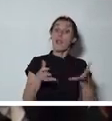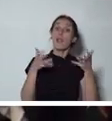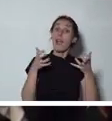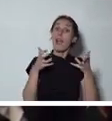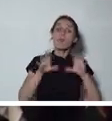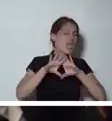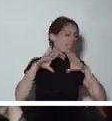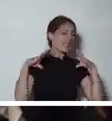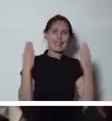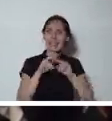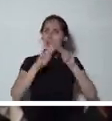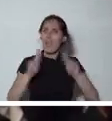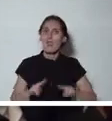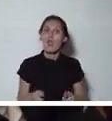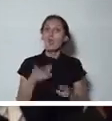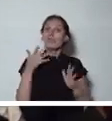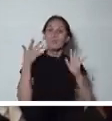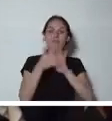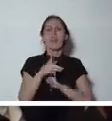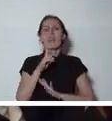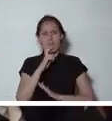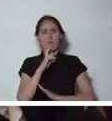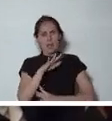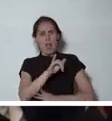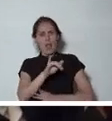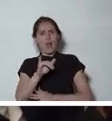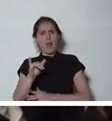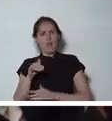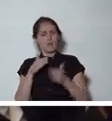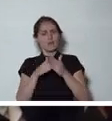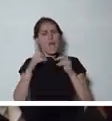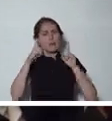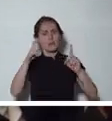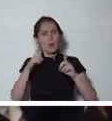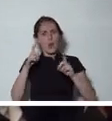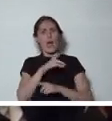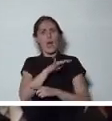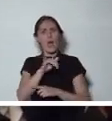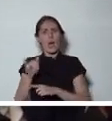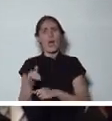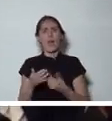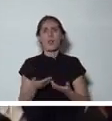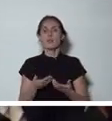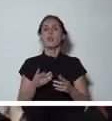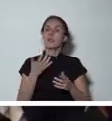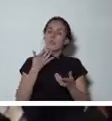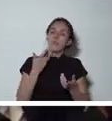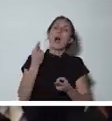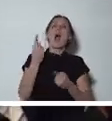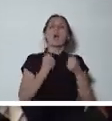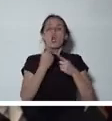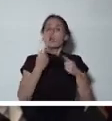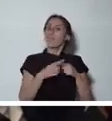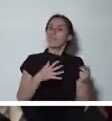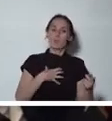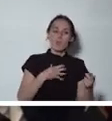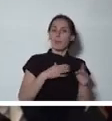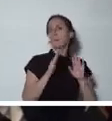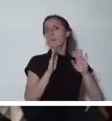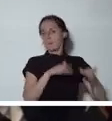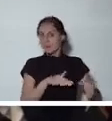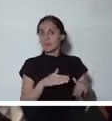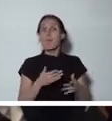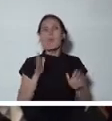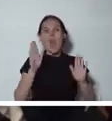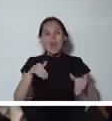nivel internacional no sin dificultades no sin muchos esfuerzos no sin muchas renuncias no sin muchos asesinatos